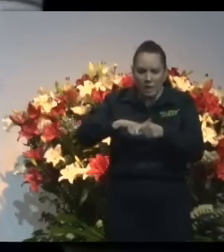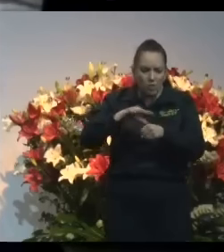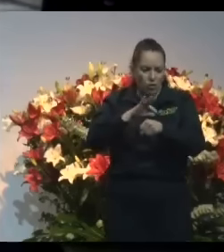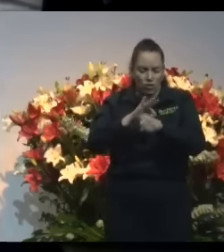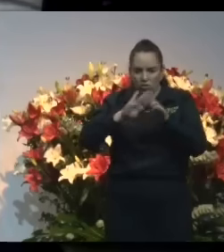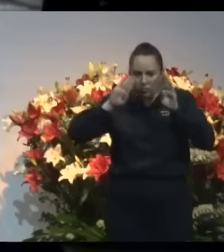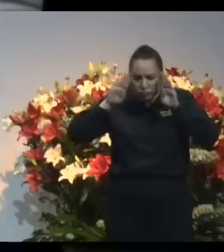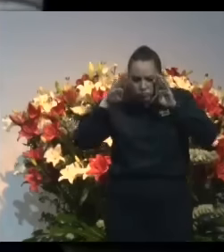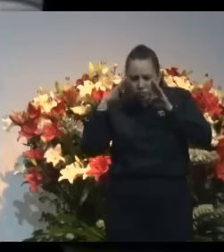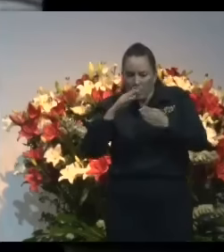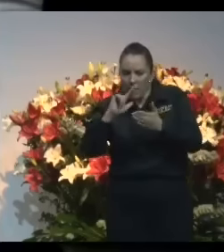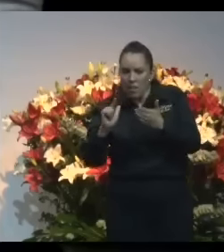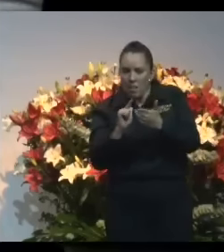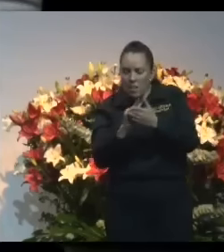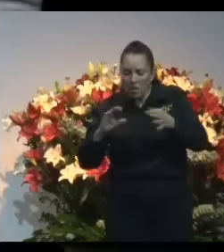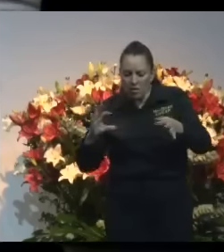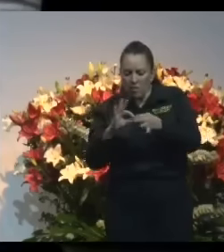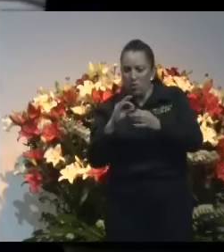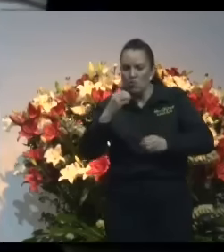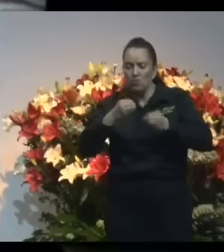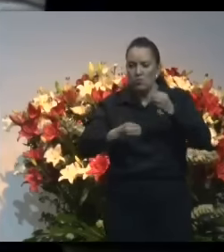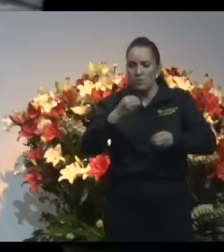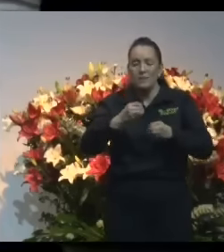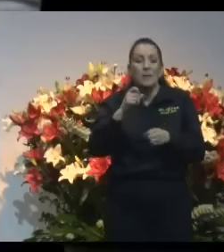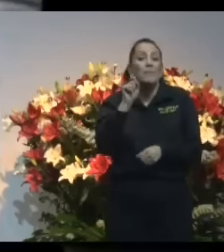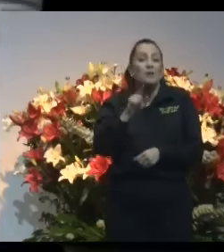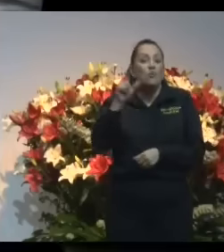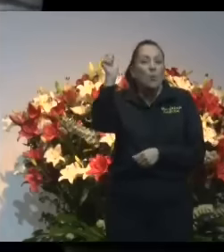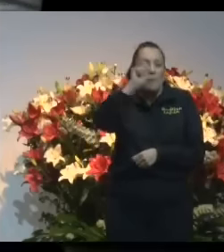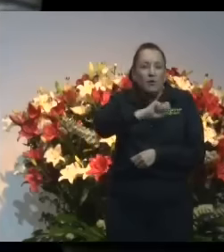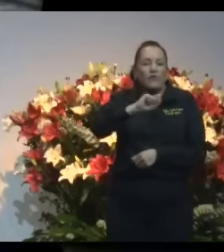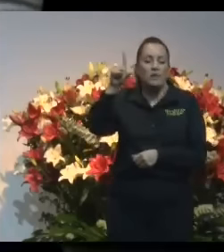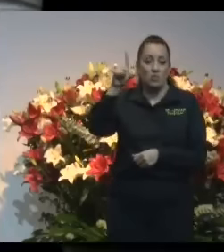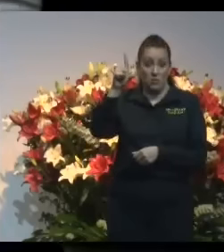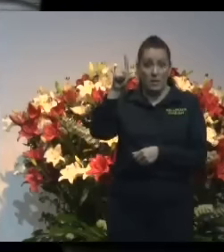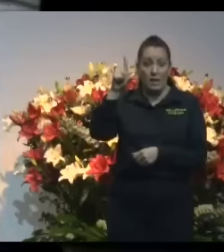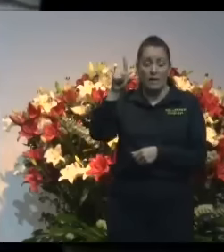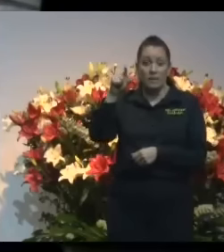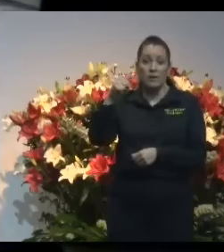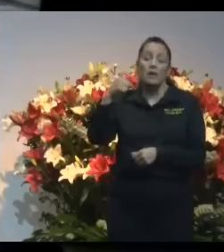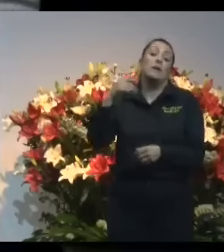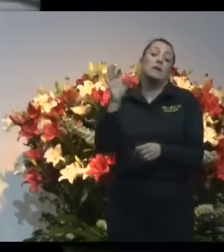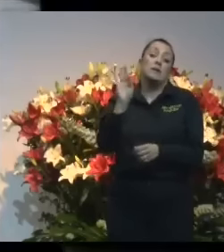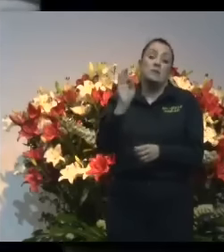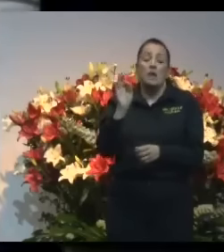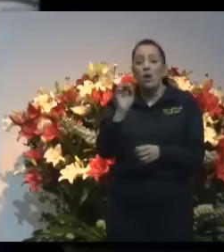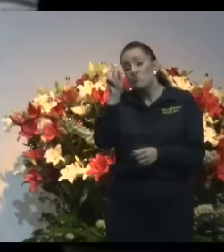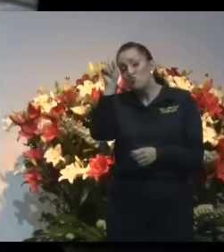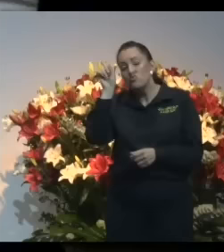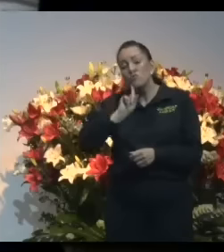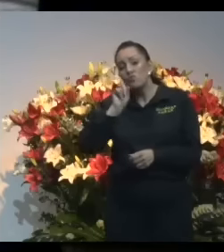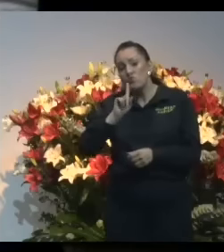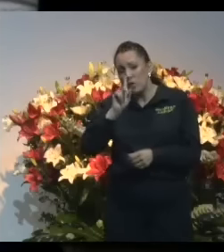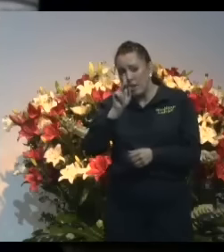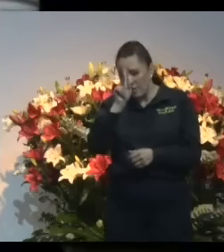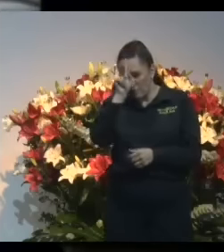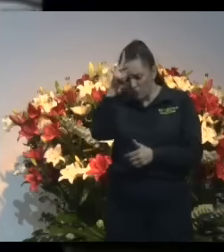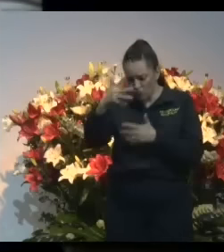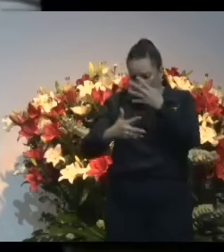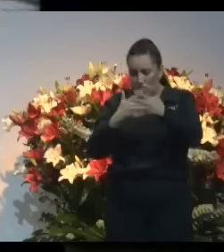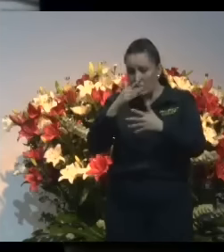por personal que permita que una mujer que está viviendo una situación de violencia se pueda